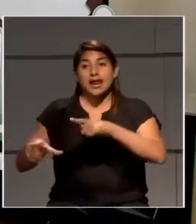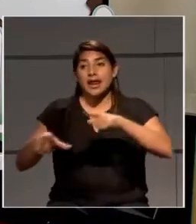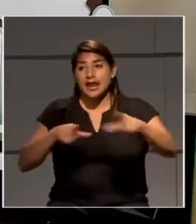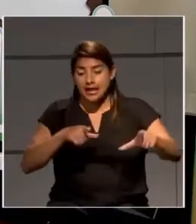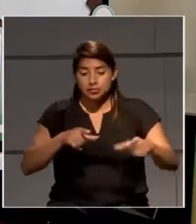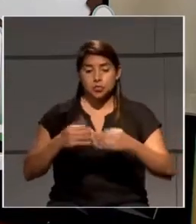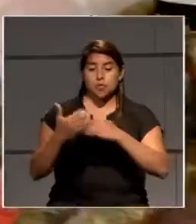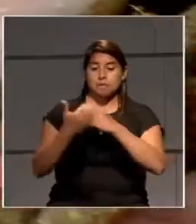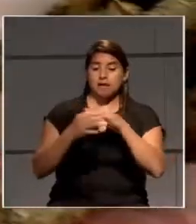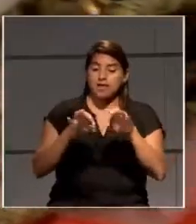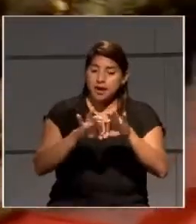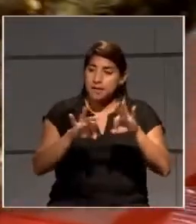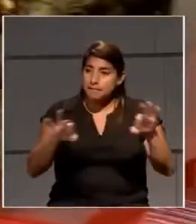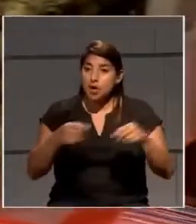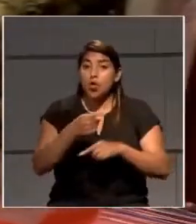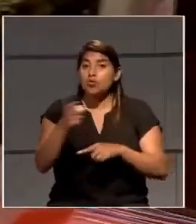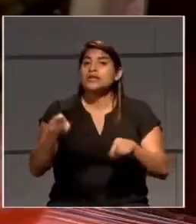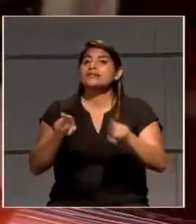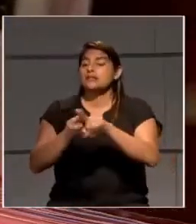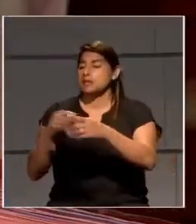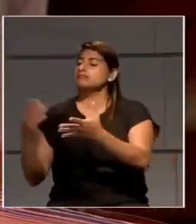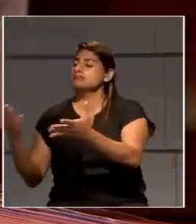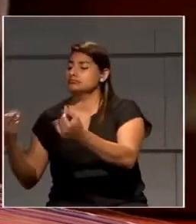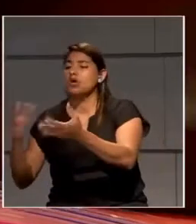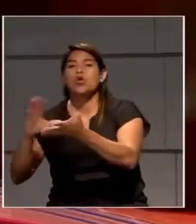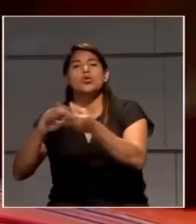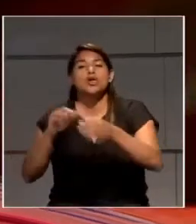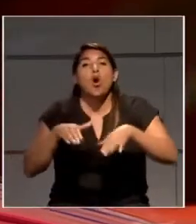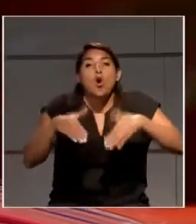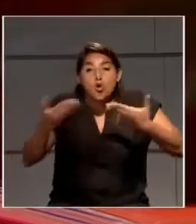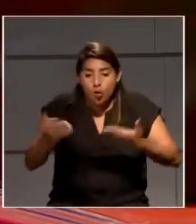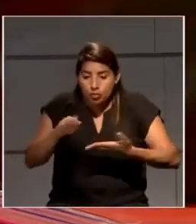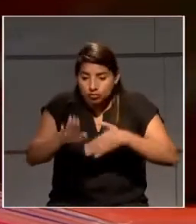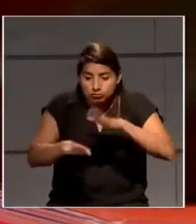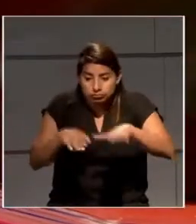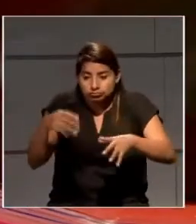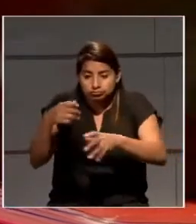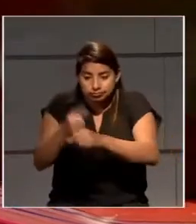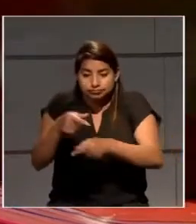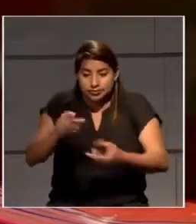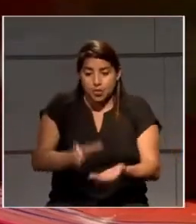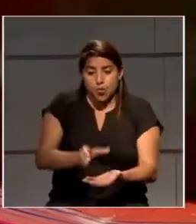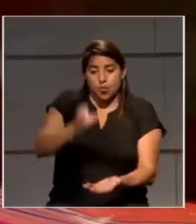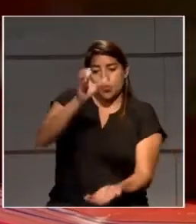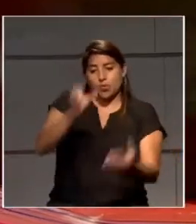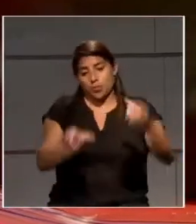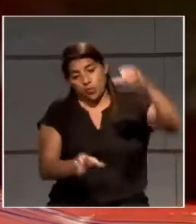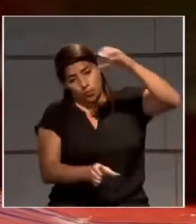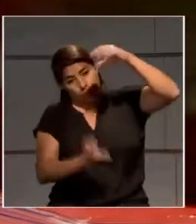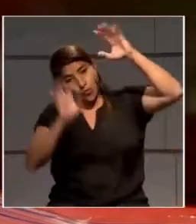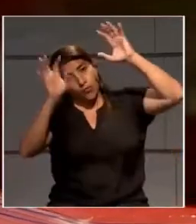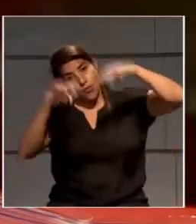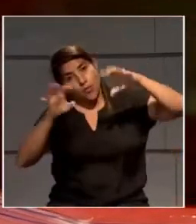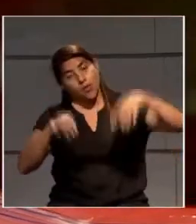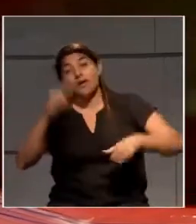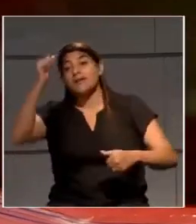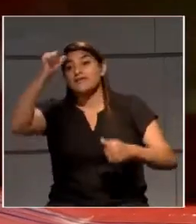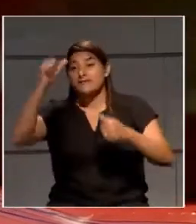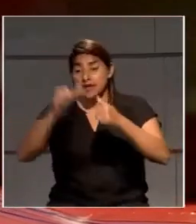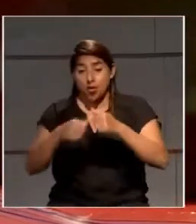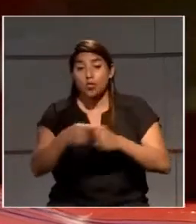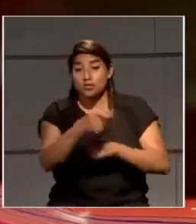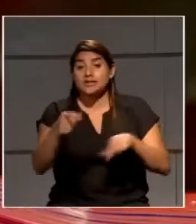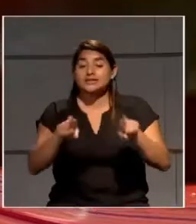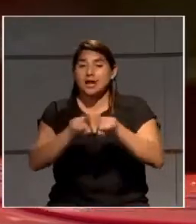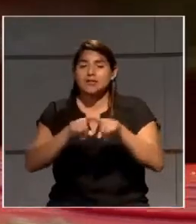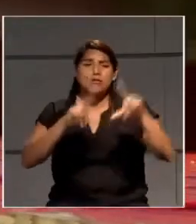tengo unos palitos, pero ustedes me van a ir contando cómo vamos a construir este palito de lluvia. Por supuesto, recordarle a los chicos que nos pueden hacer